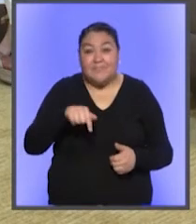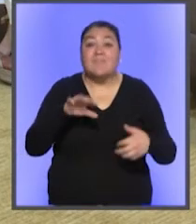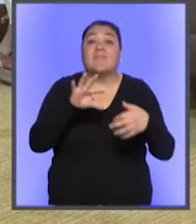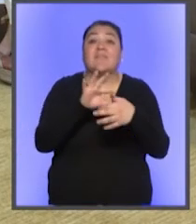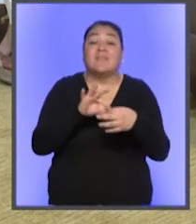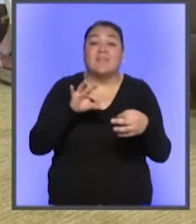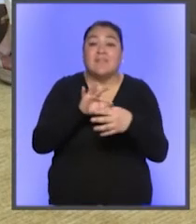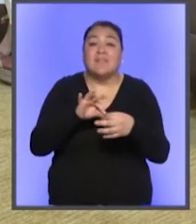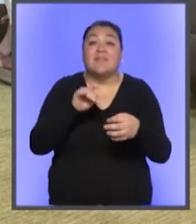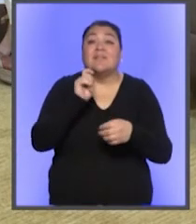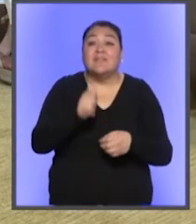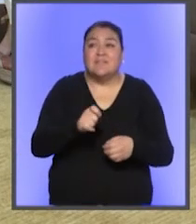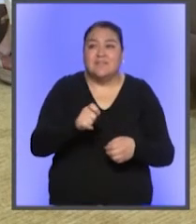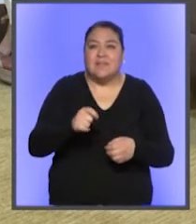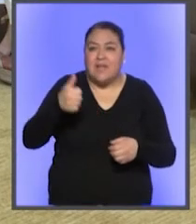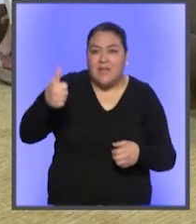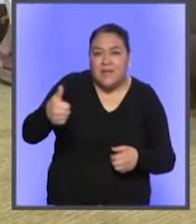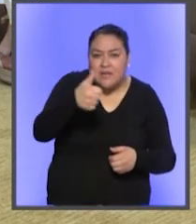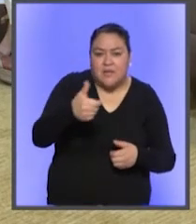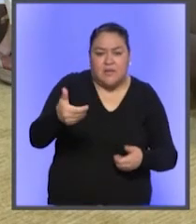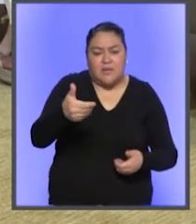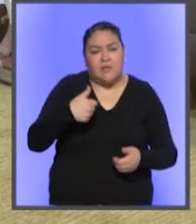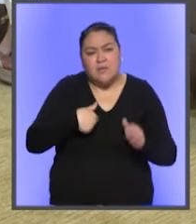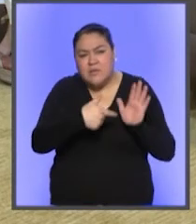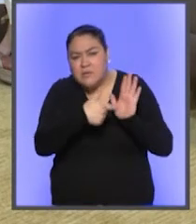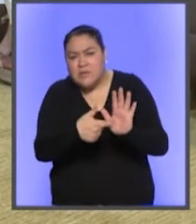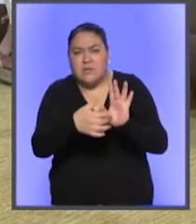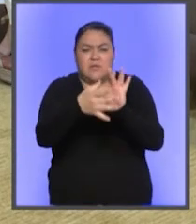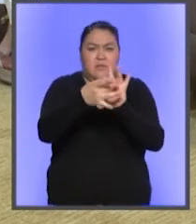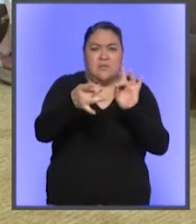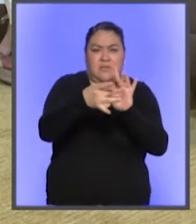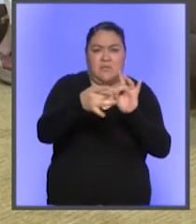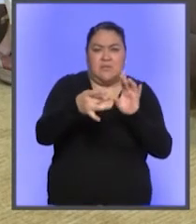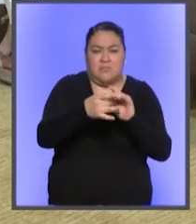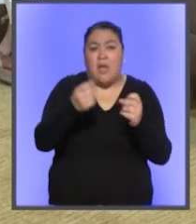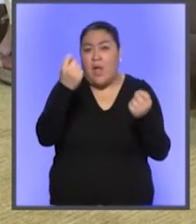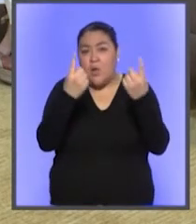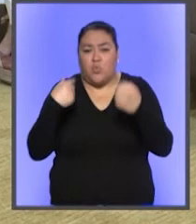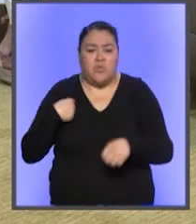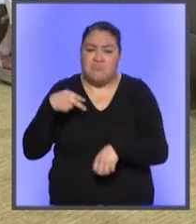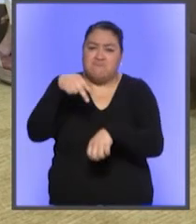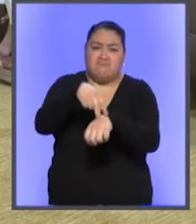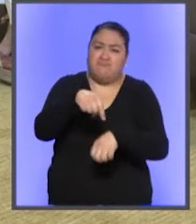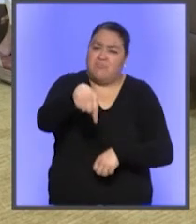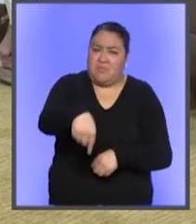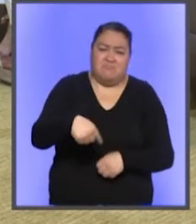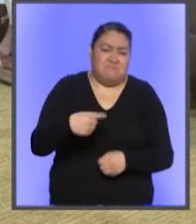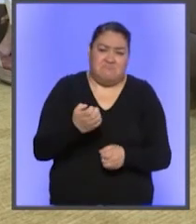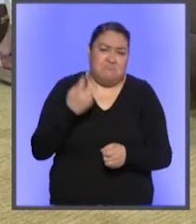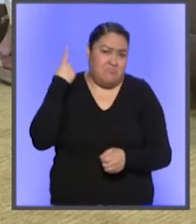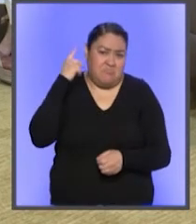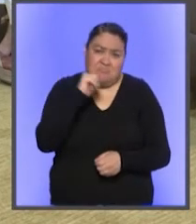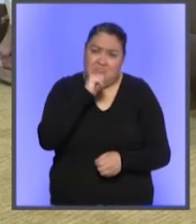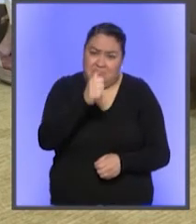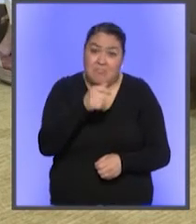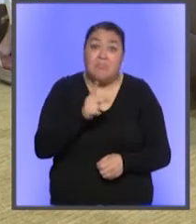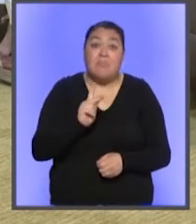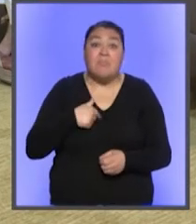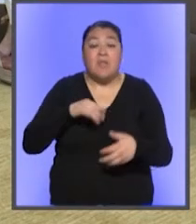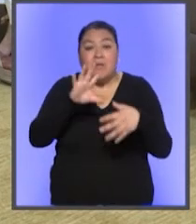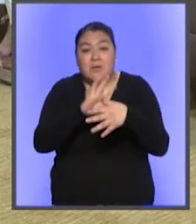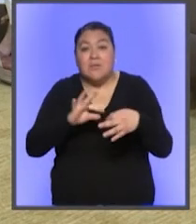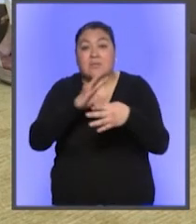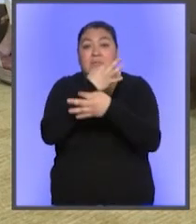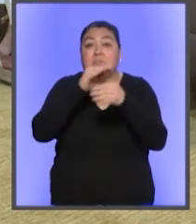importante que compartieran con las personas que no pudieron estar lo que sucedió